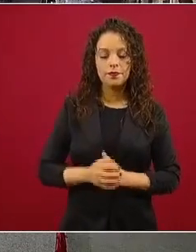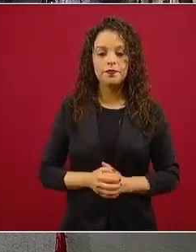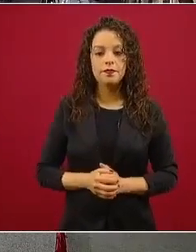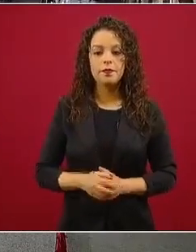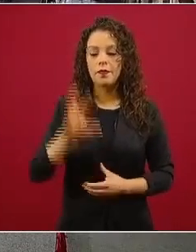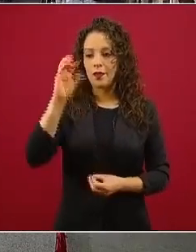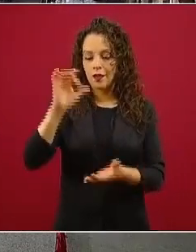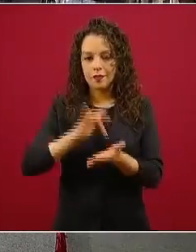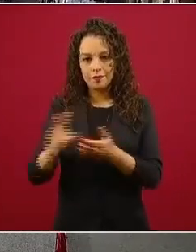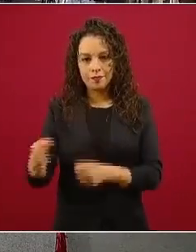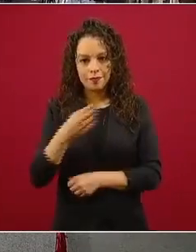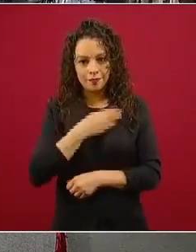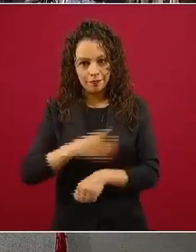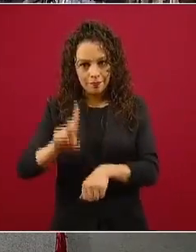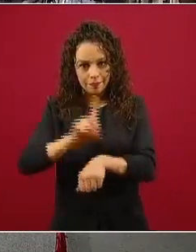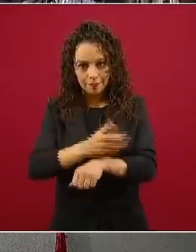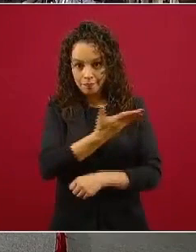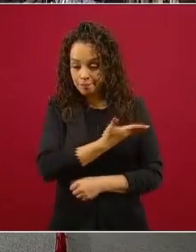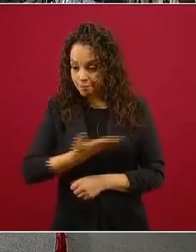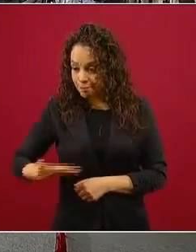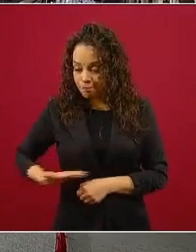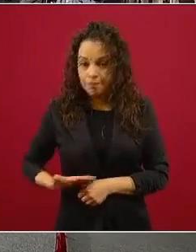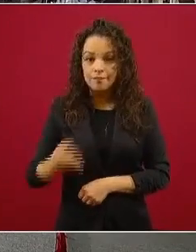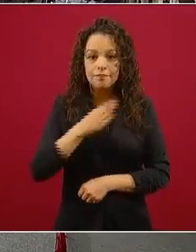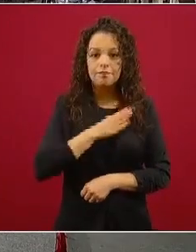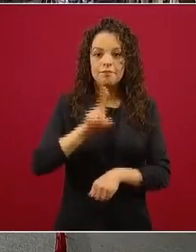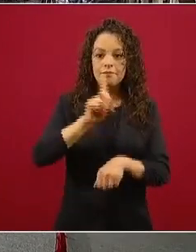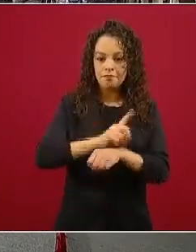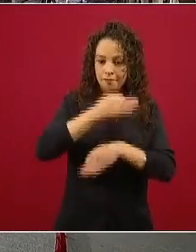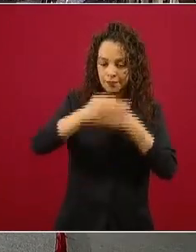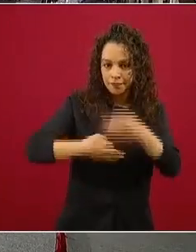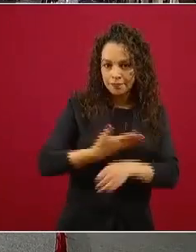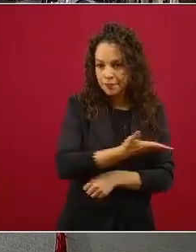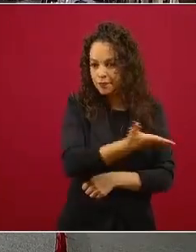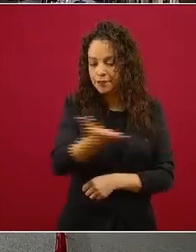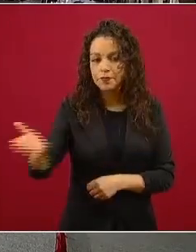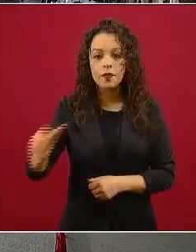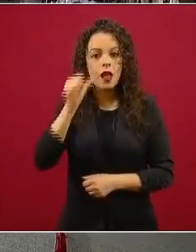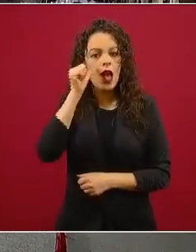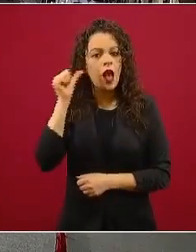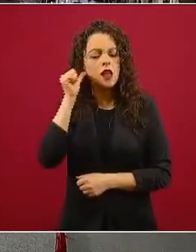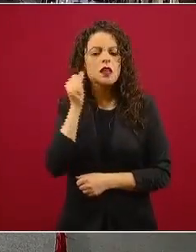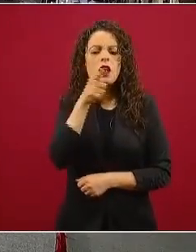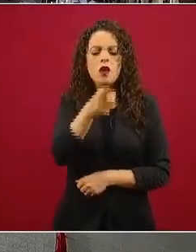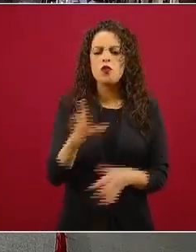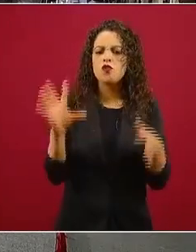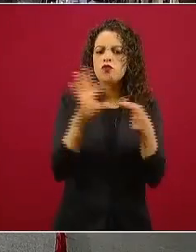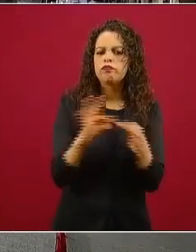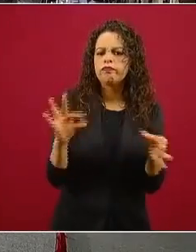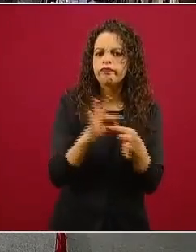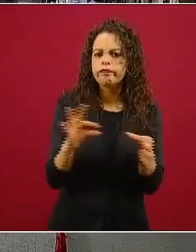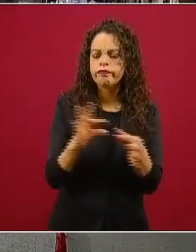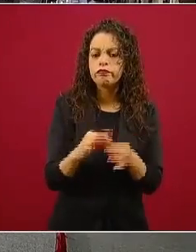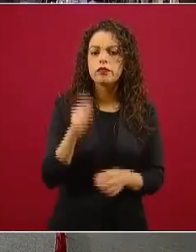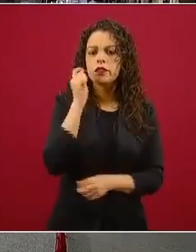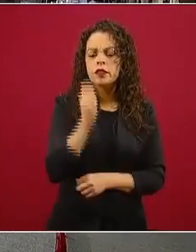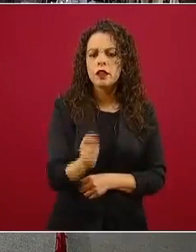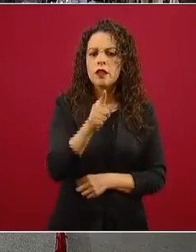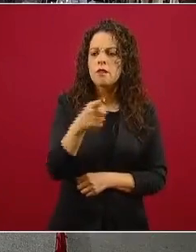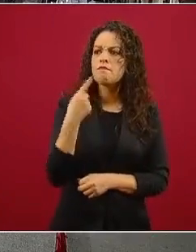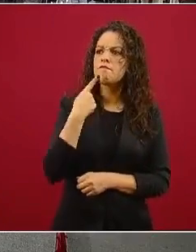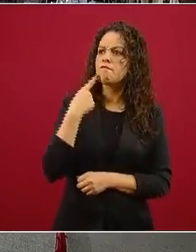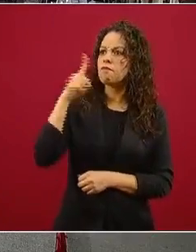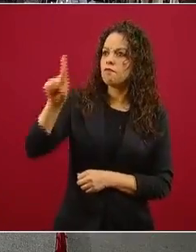Gracias, buenos días, presidente, buenos días a todos. El día de ayer comentaba, presidente, que se van a interponer denuncias en contra